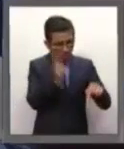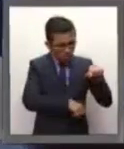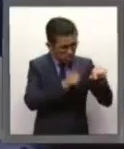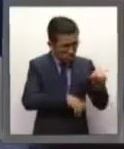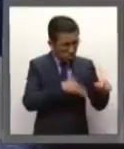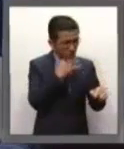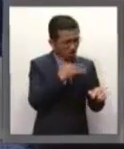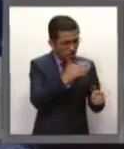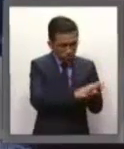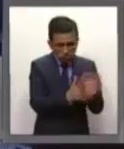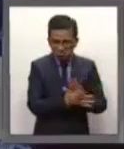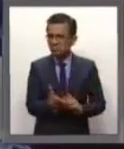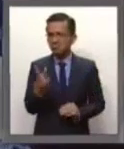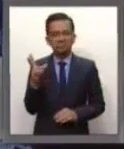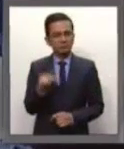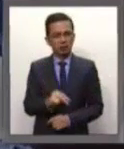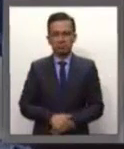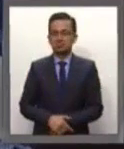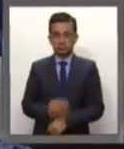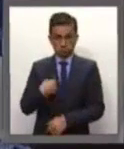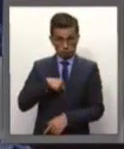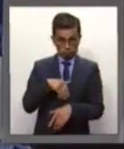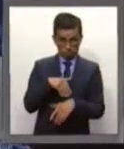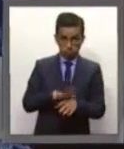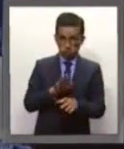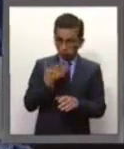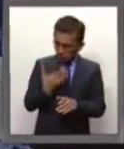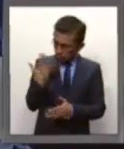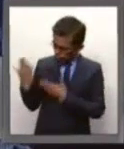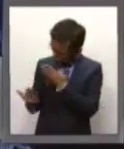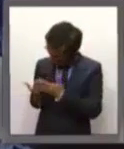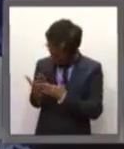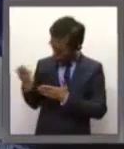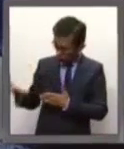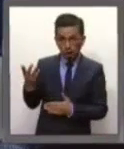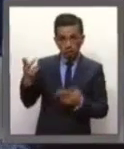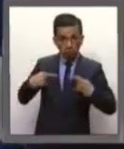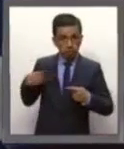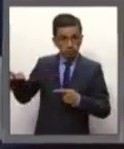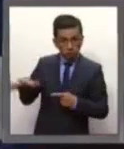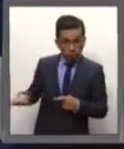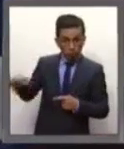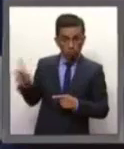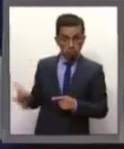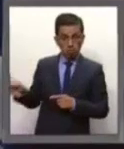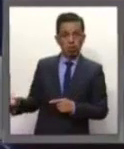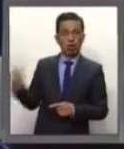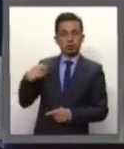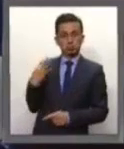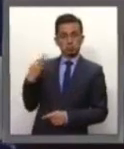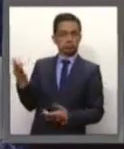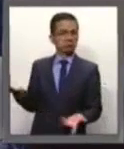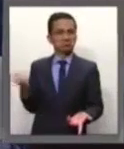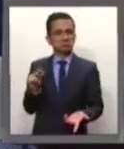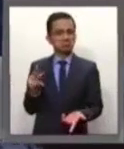al servicio de nuestros electores, no estamos llegando realmente a los niveles que